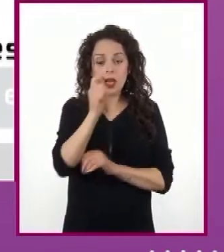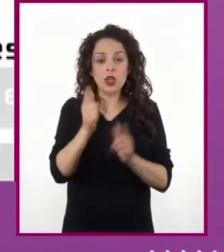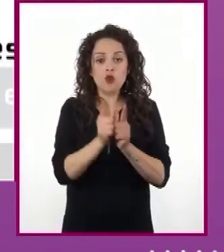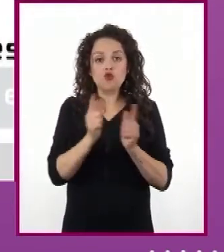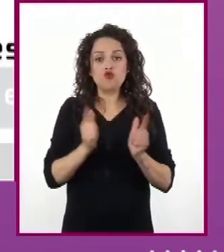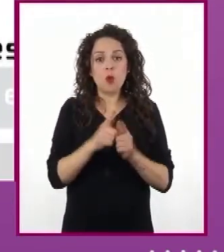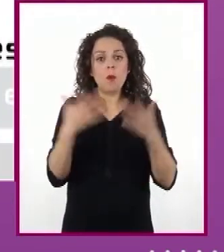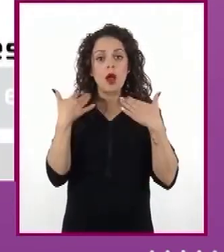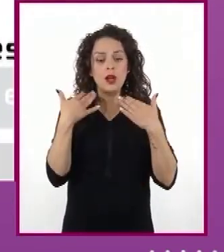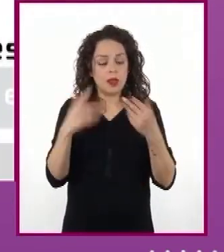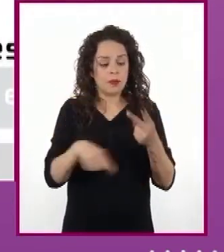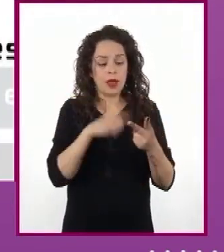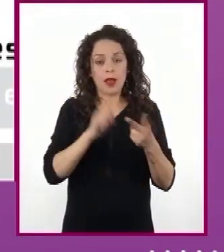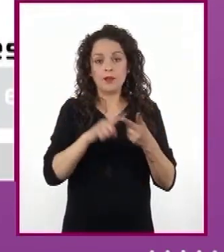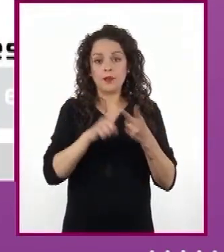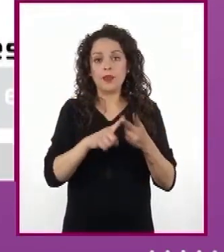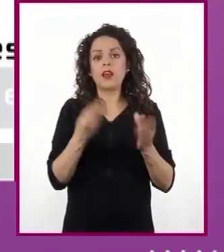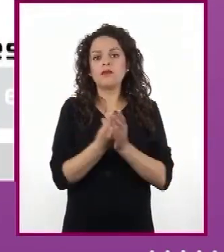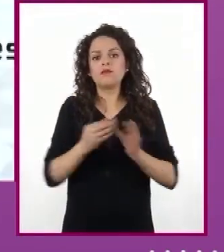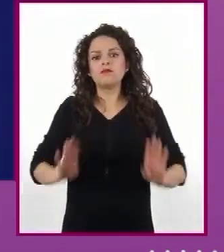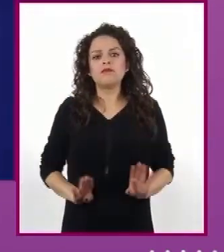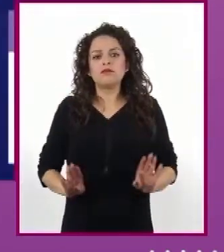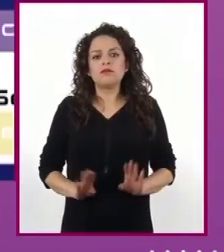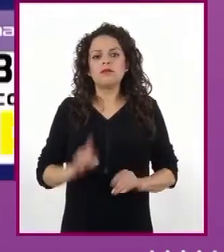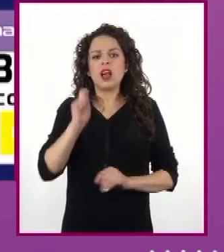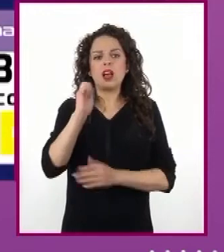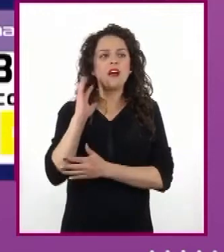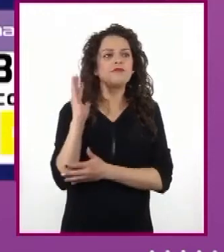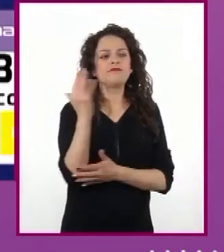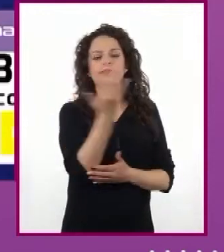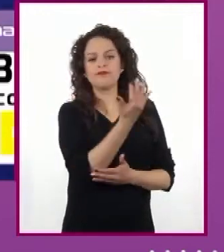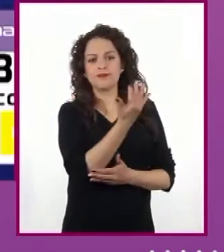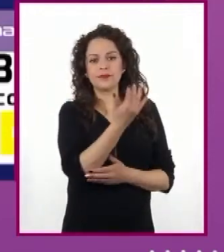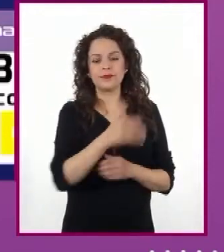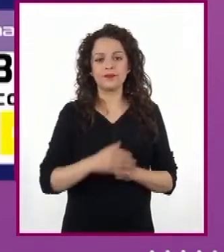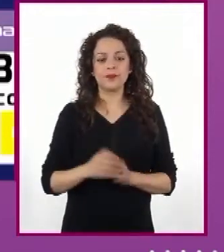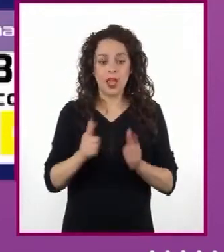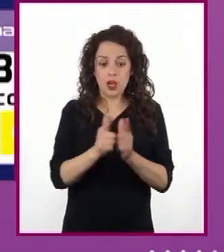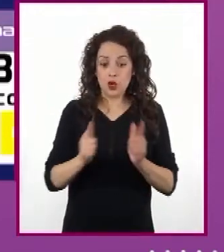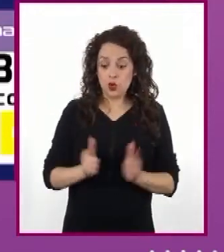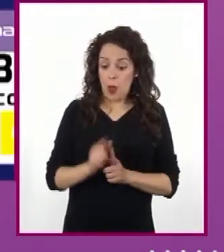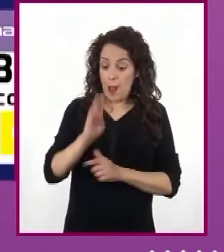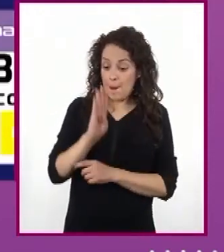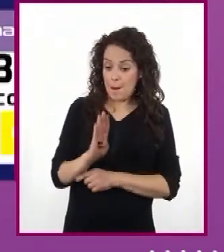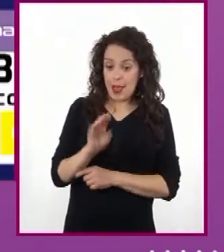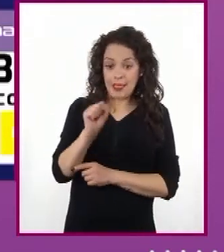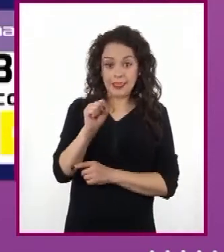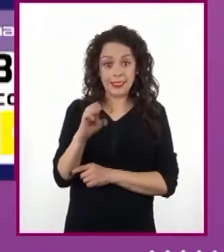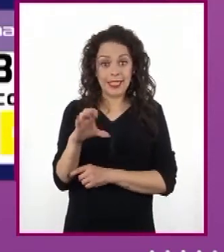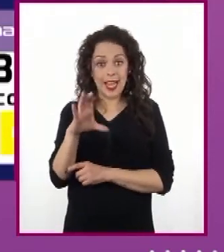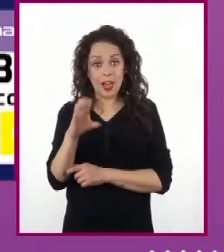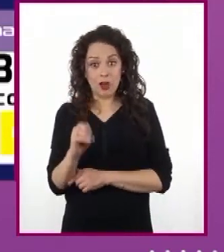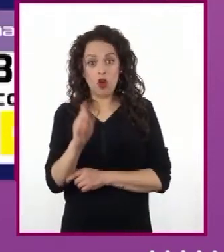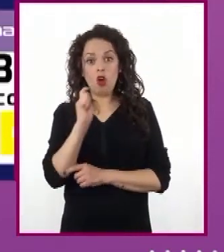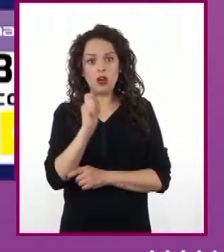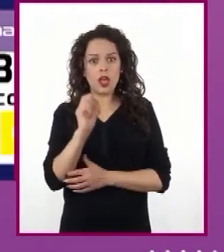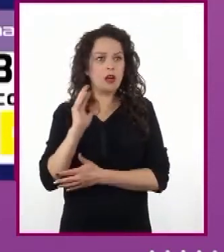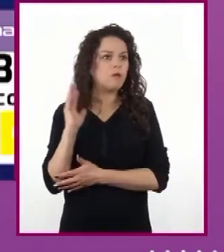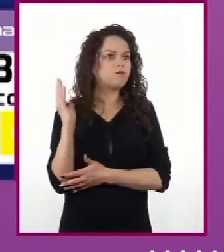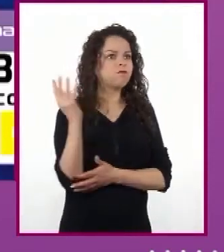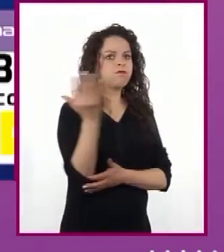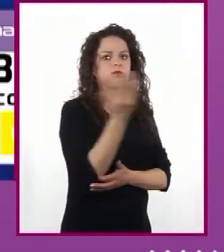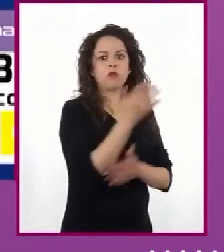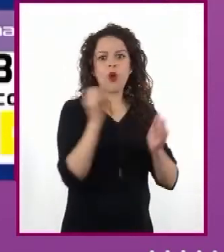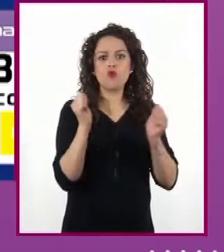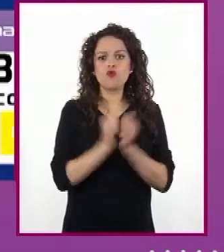climático, la segunda, el tipo de vegetación. El grupo B, secos, abarca una vegetación de bosque